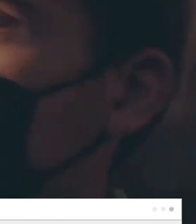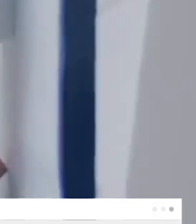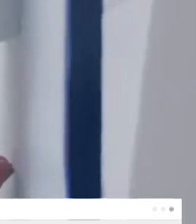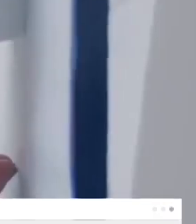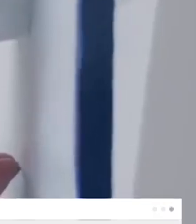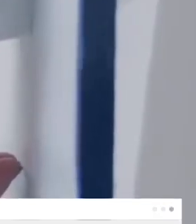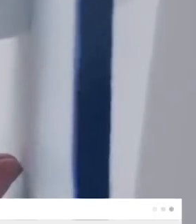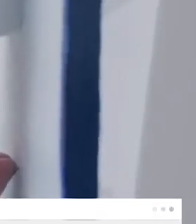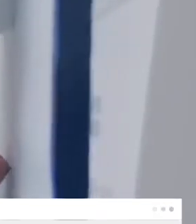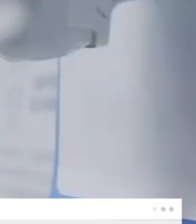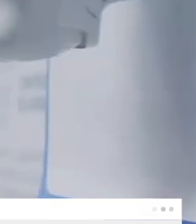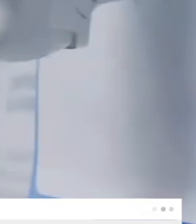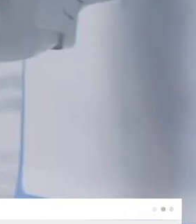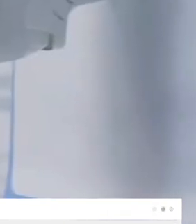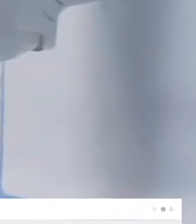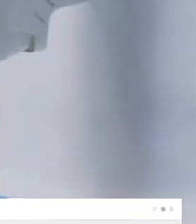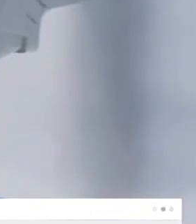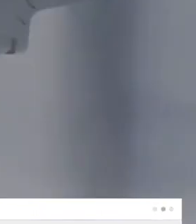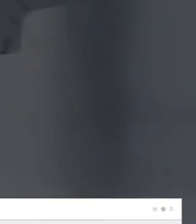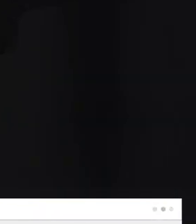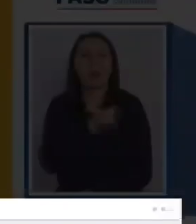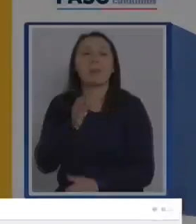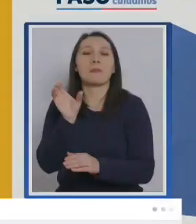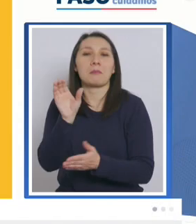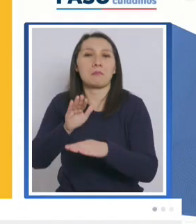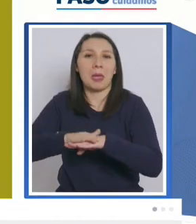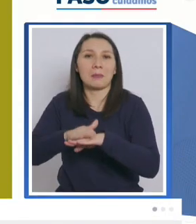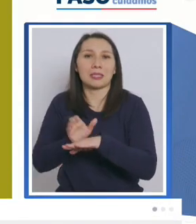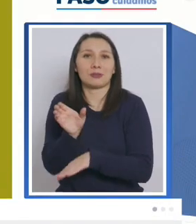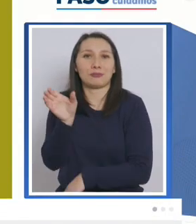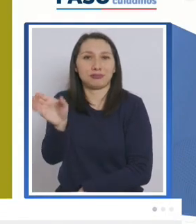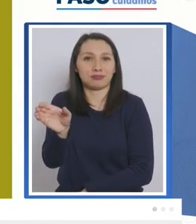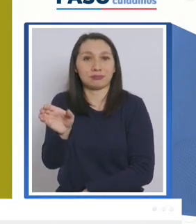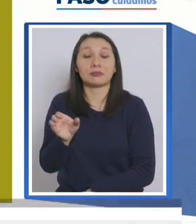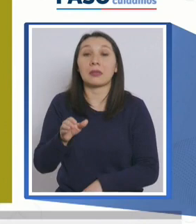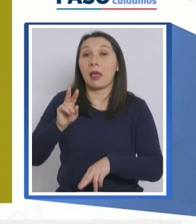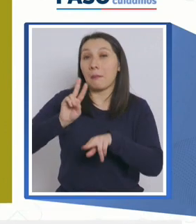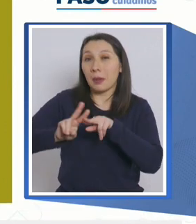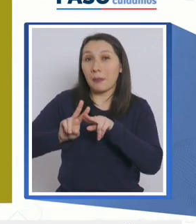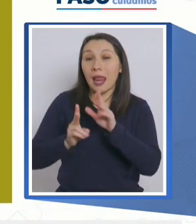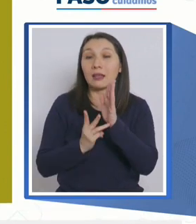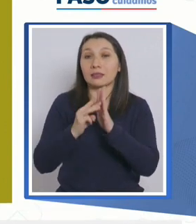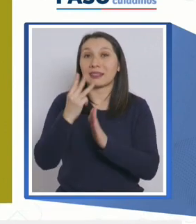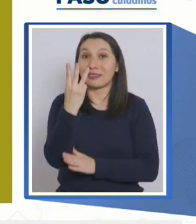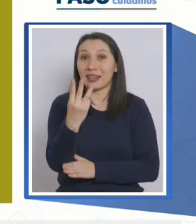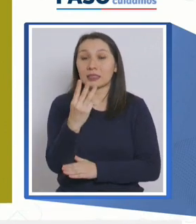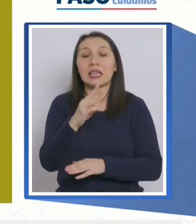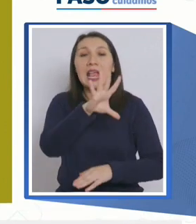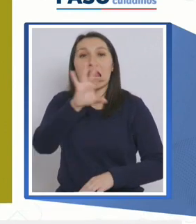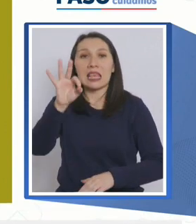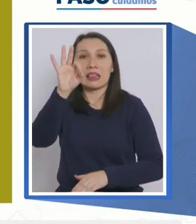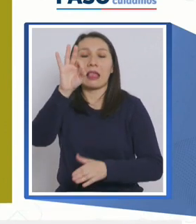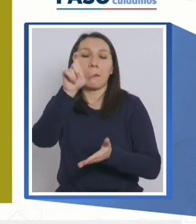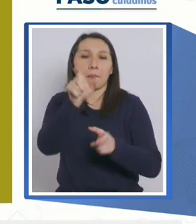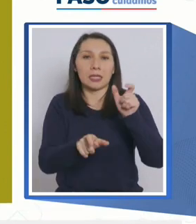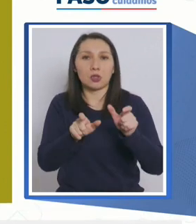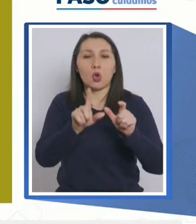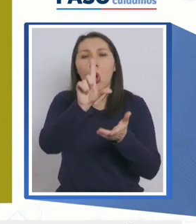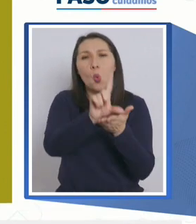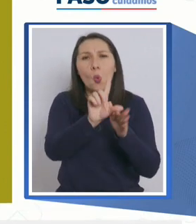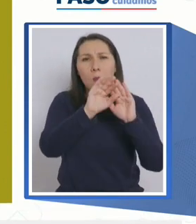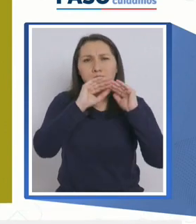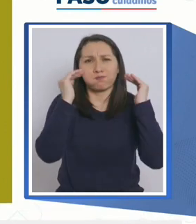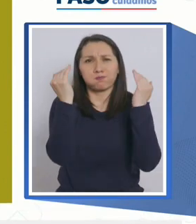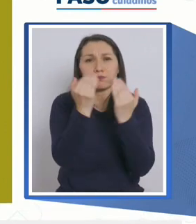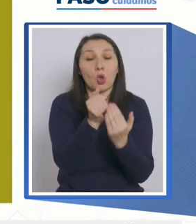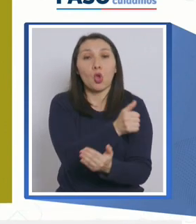que se avance de fase, el aforo aumenta. En preparación, se permitirá un máximo de 500 personas en espacios cerrados en caso de que